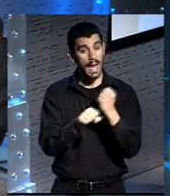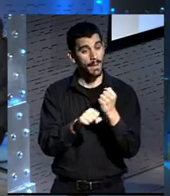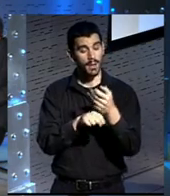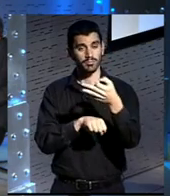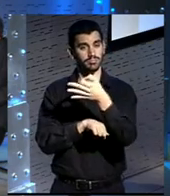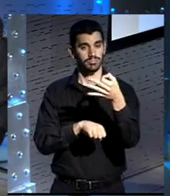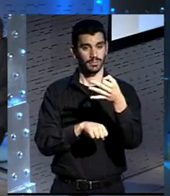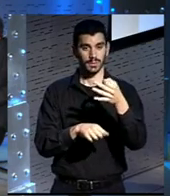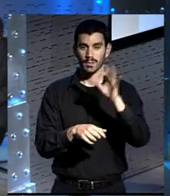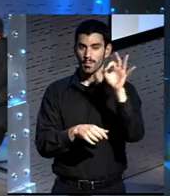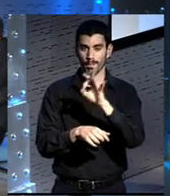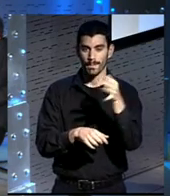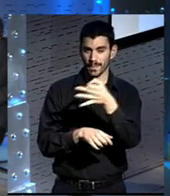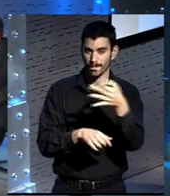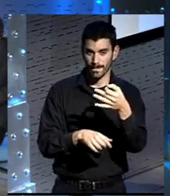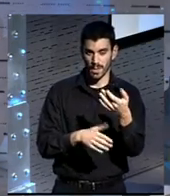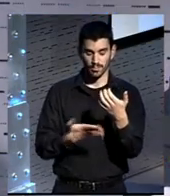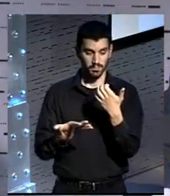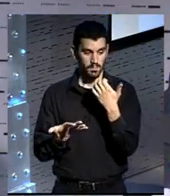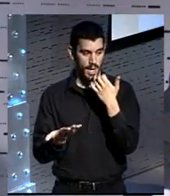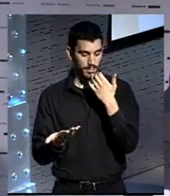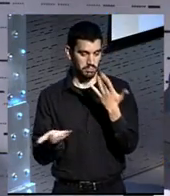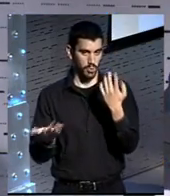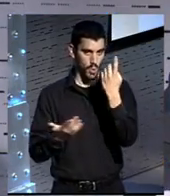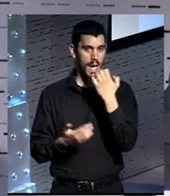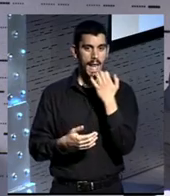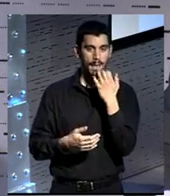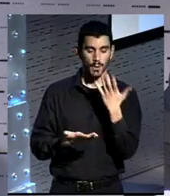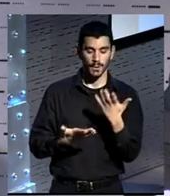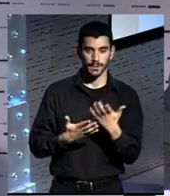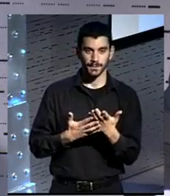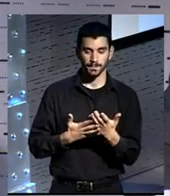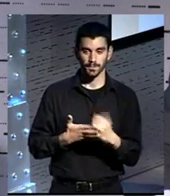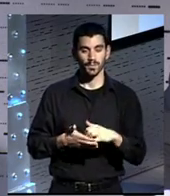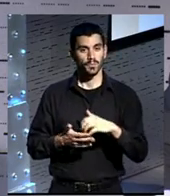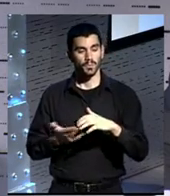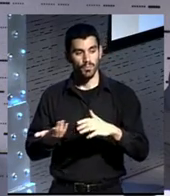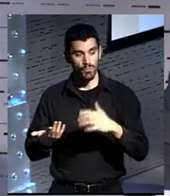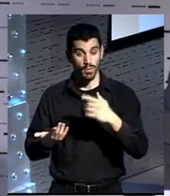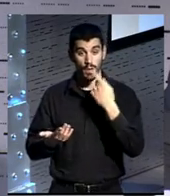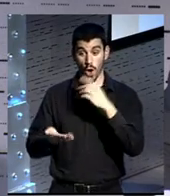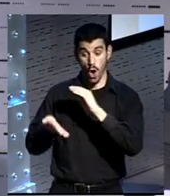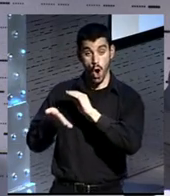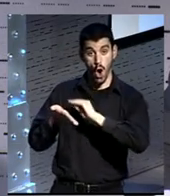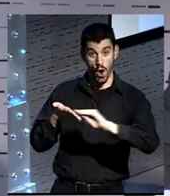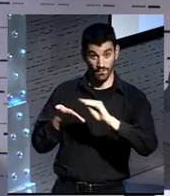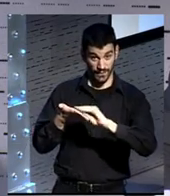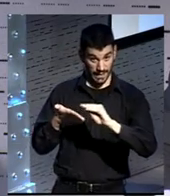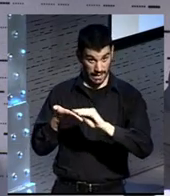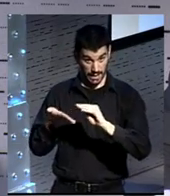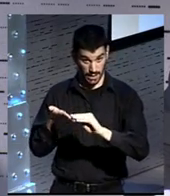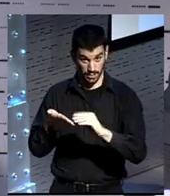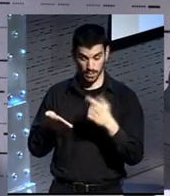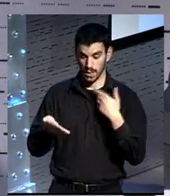la eficiencia. Pensemos, por ejemplo, en la mejora que se produce en las oficinas por el simple hecho